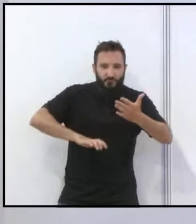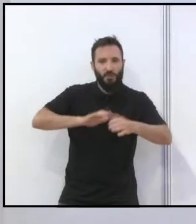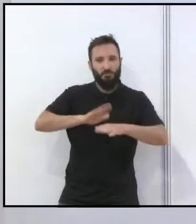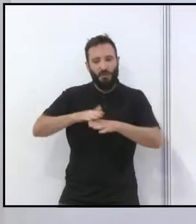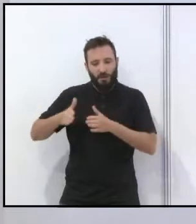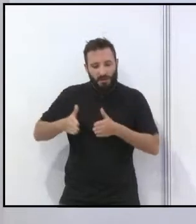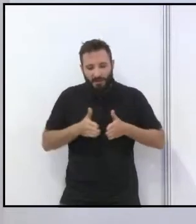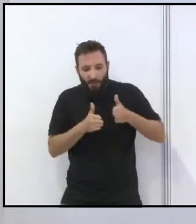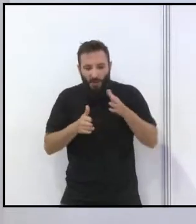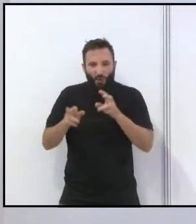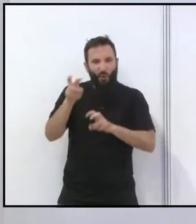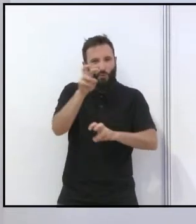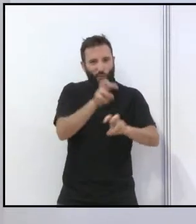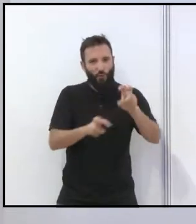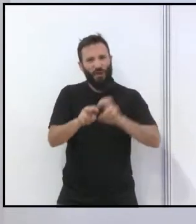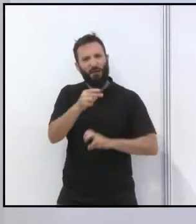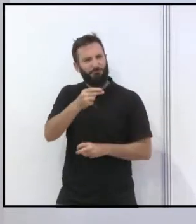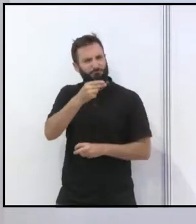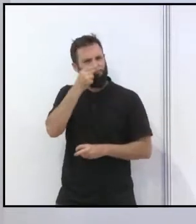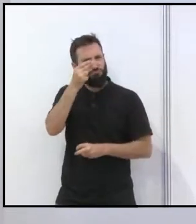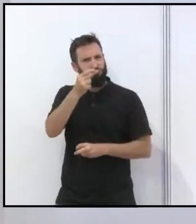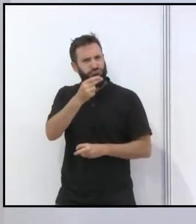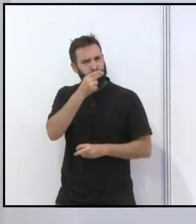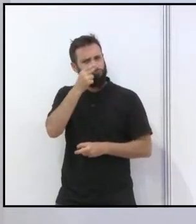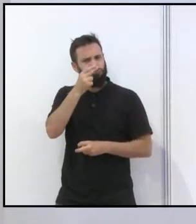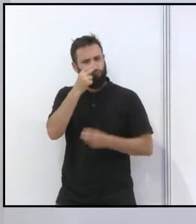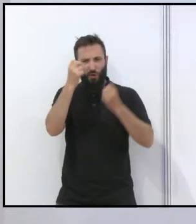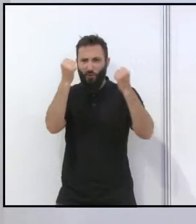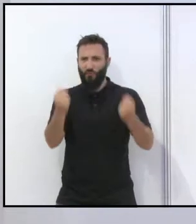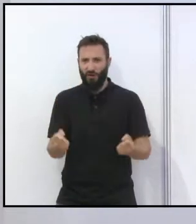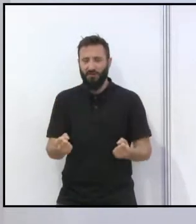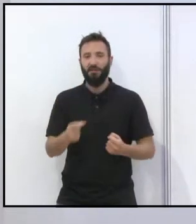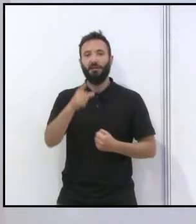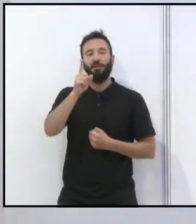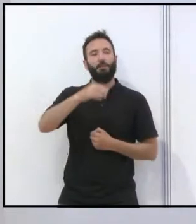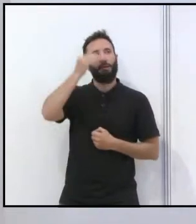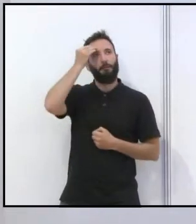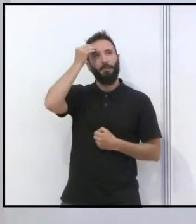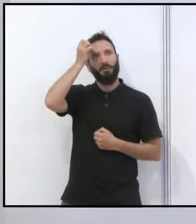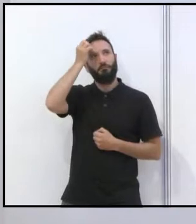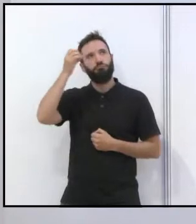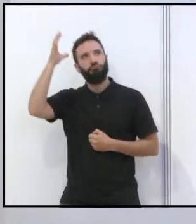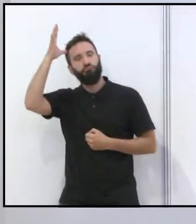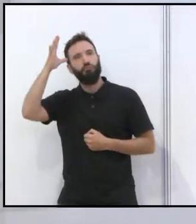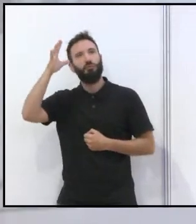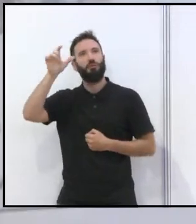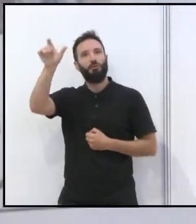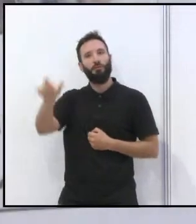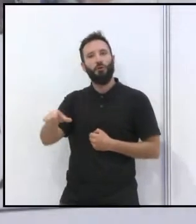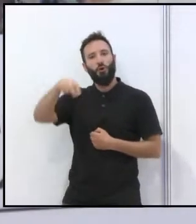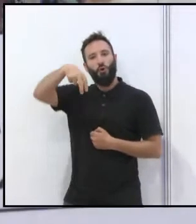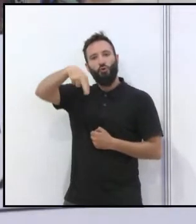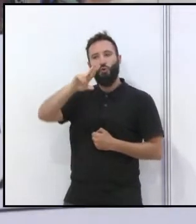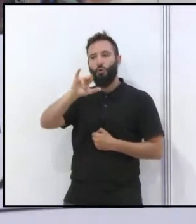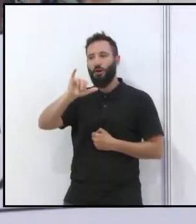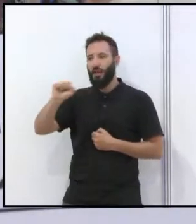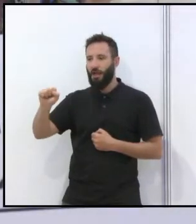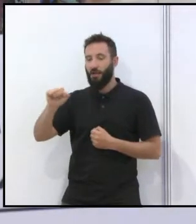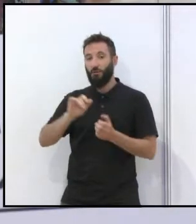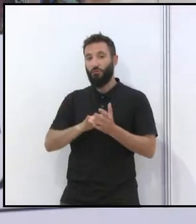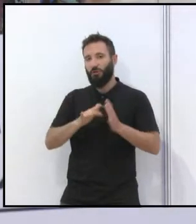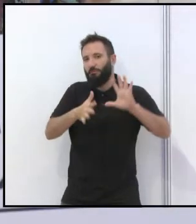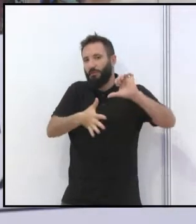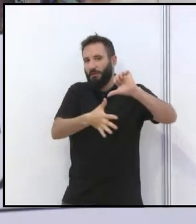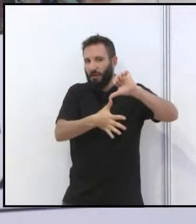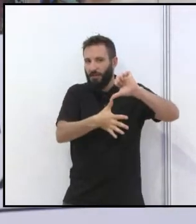búsqueda que es más que interesante. Estaba pensando también en el lugar de Nuria. O sea, no estamos haciendo un encuentro de latinoamericanas,